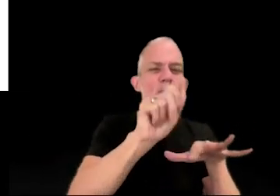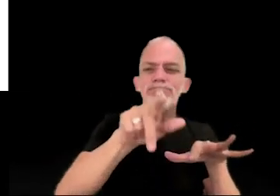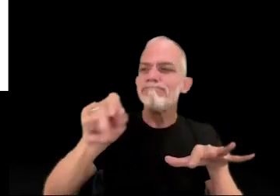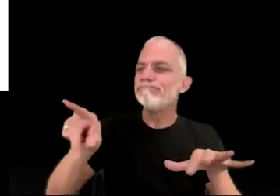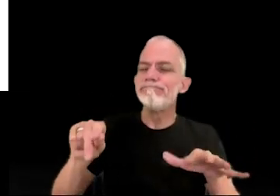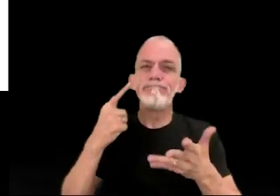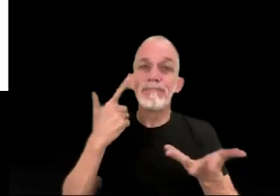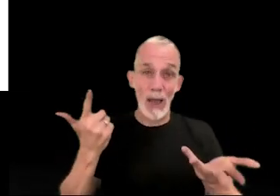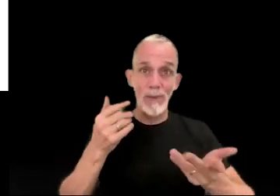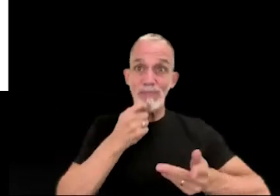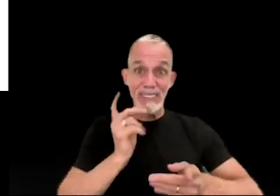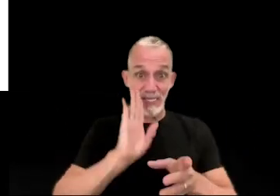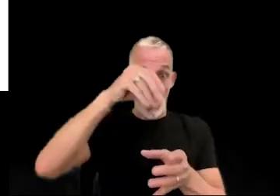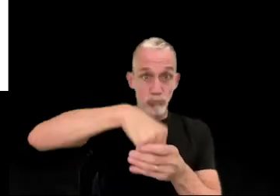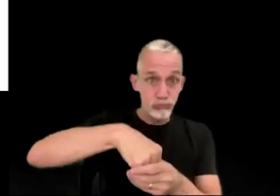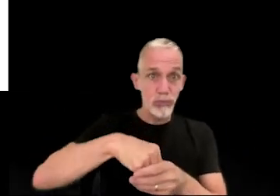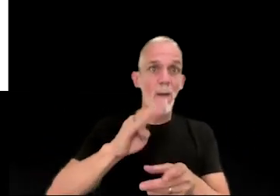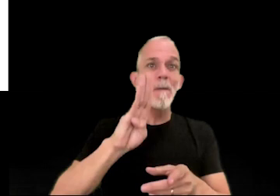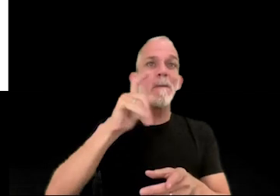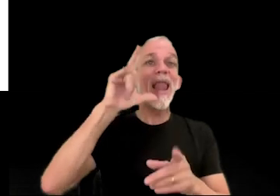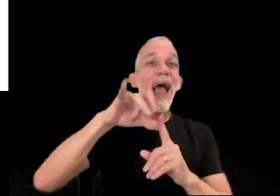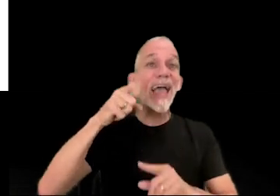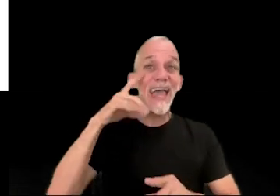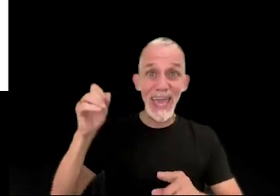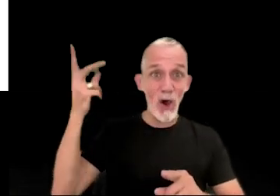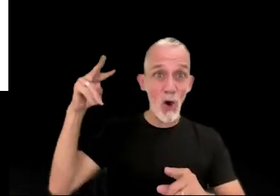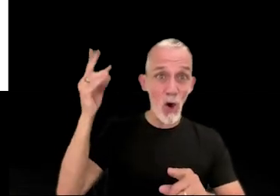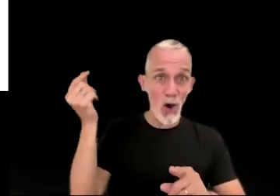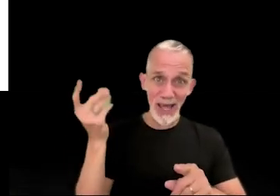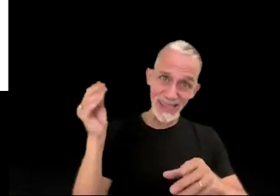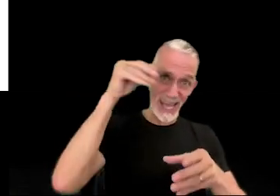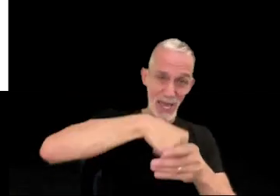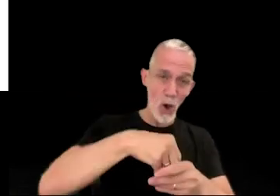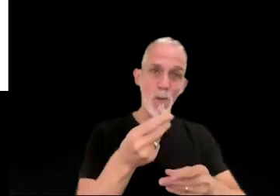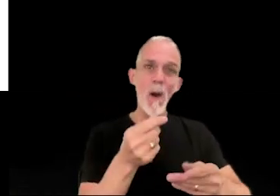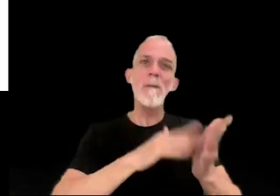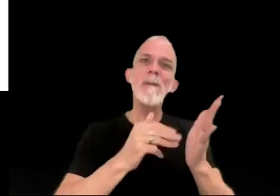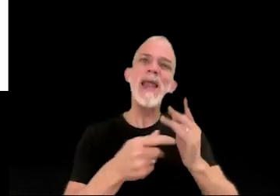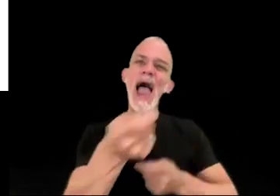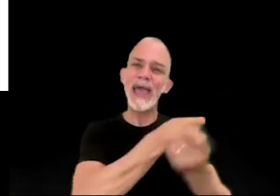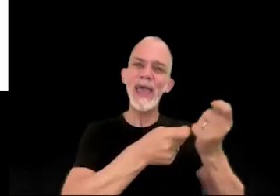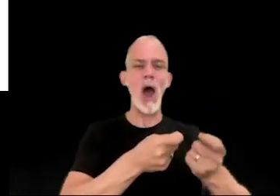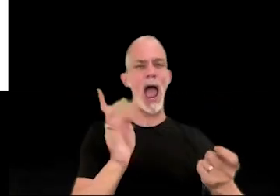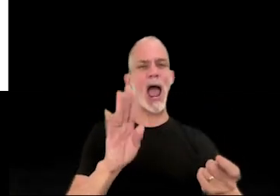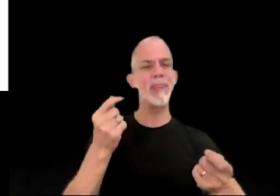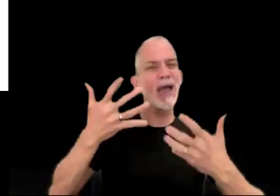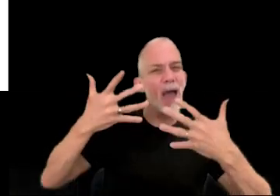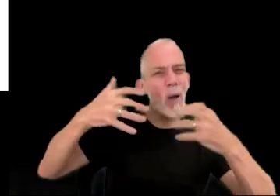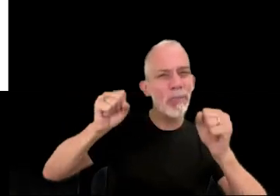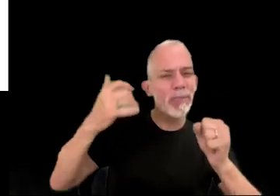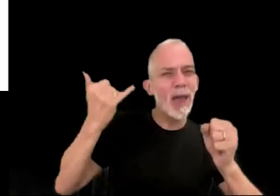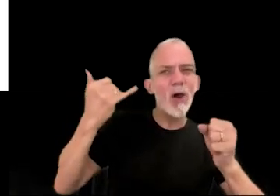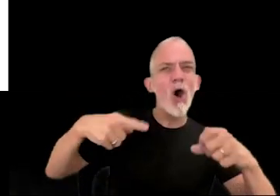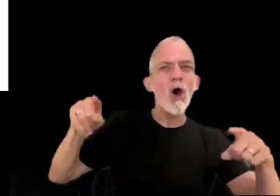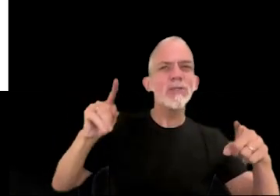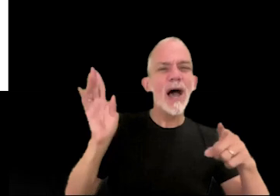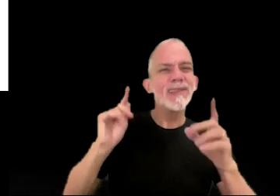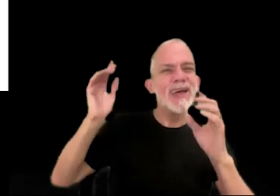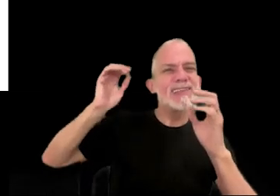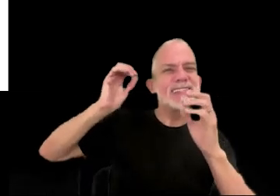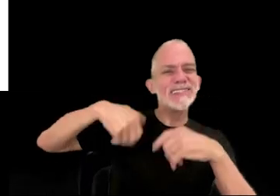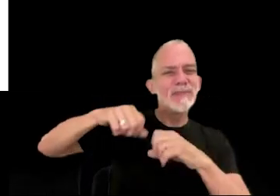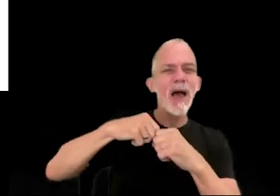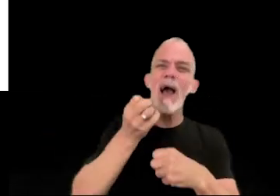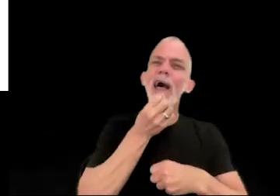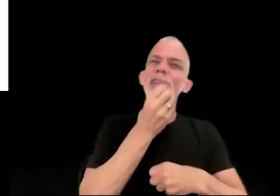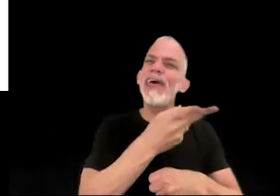algo entre en blanqueo, tenemos que haber encontrado existencias o bienes que no estuvieran exteriorizados, que nunca se